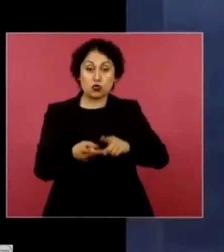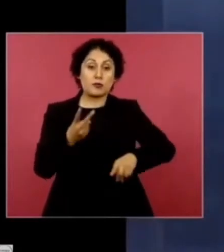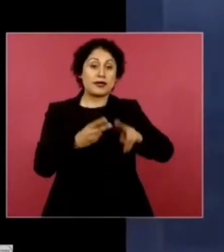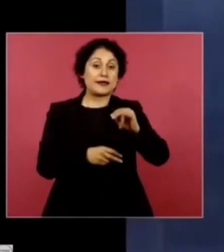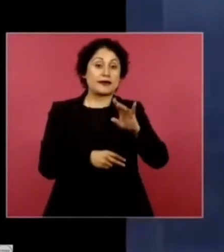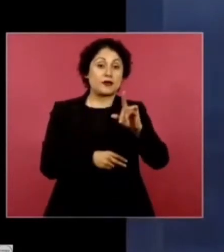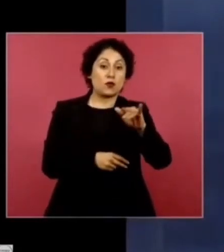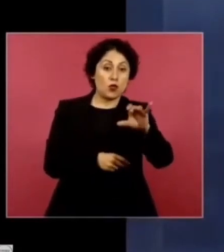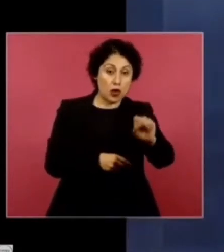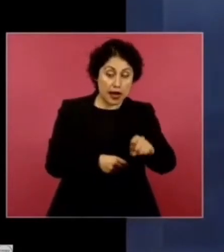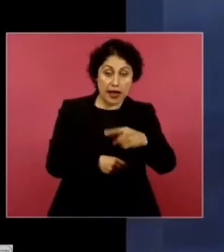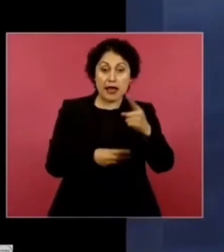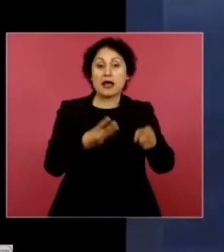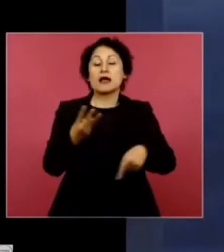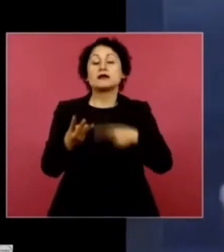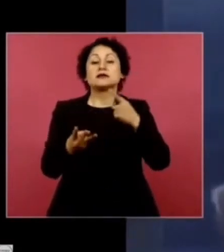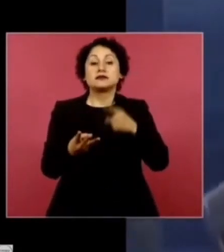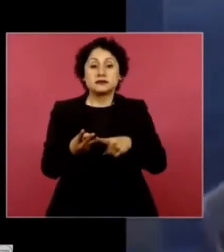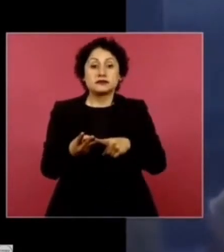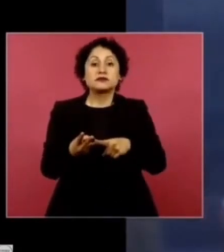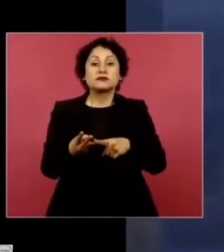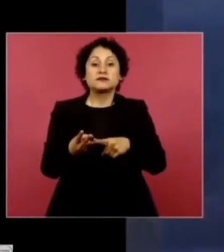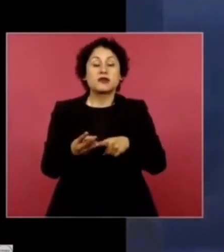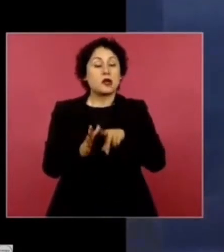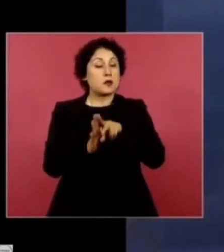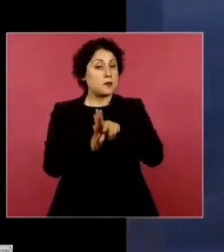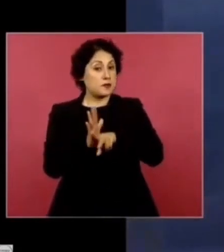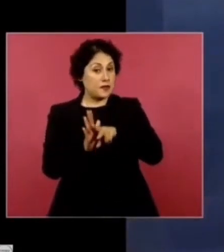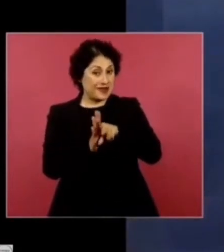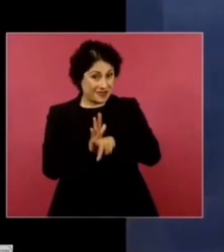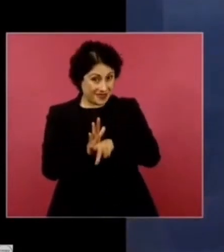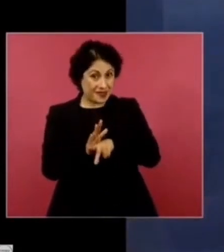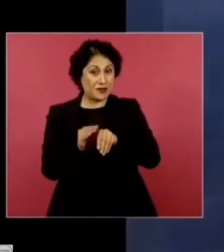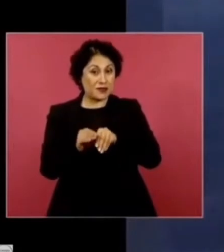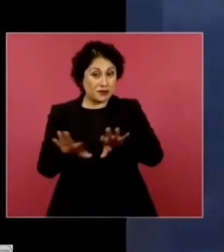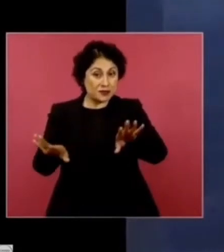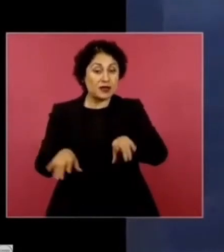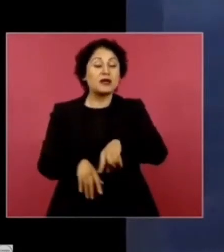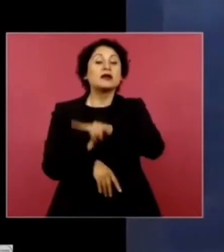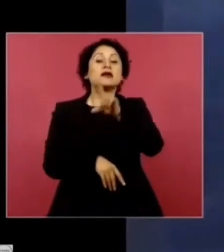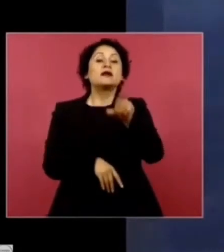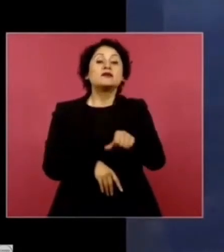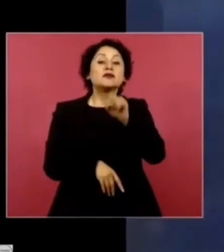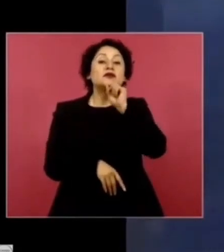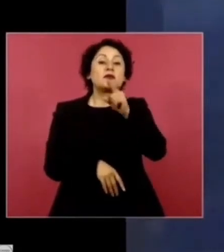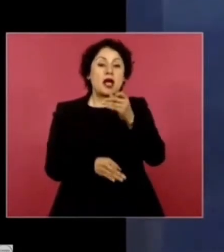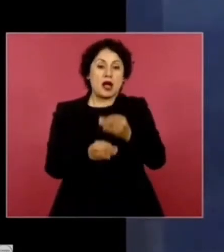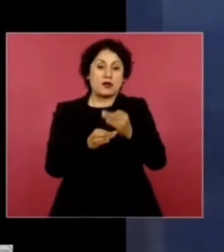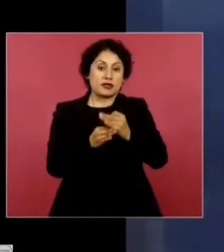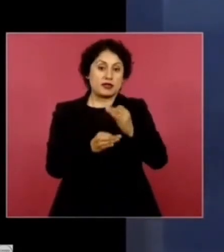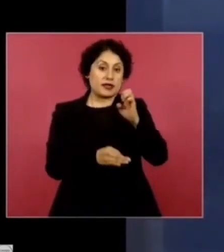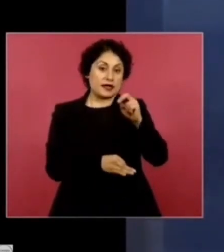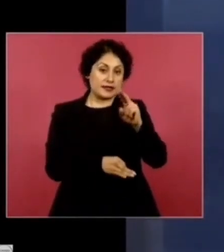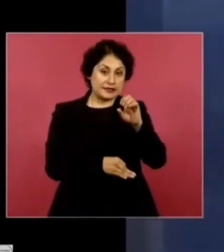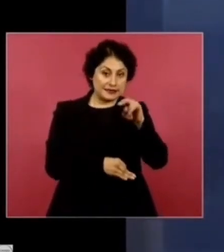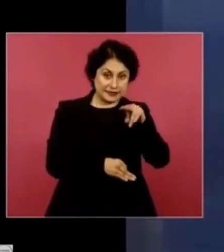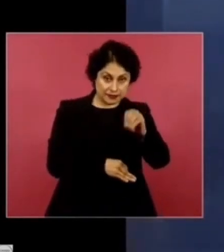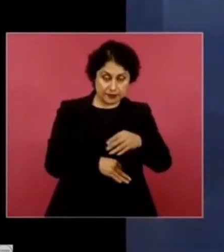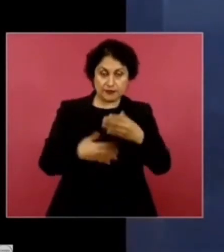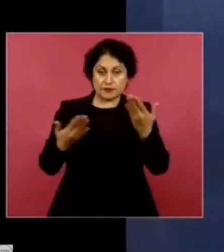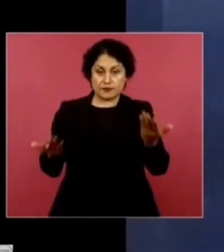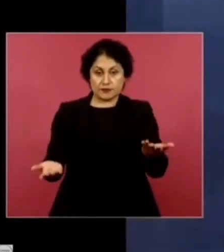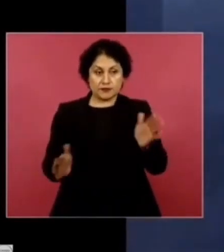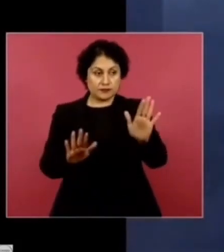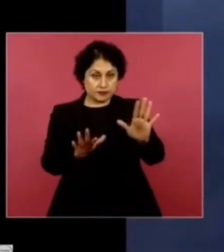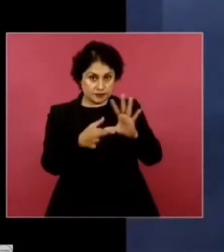Nicolás, aquí los hemos seguido día por día. los videos y ahora El el desafuero. asunto del Encín. Te quiero aclarar dos cosas. Sí. Primero, yo no estoy en